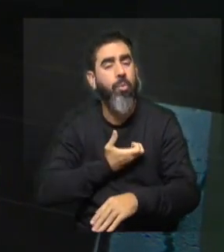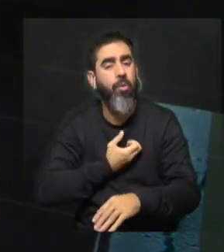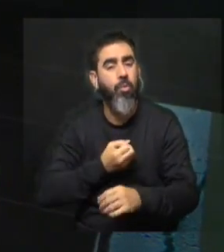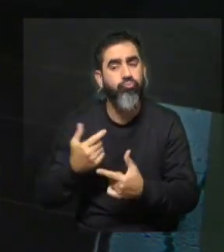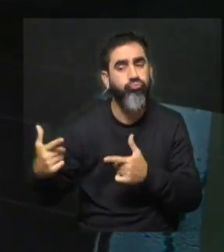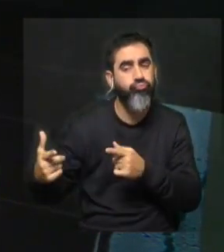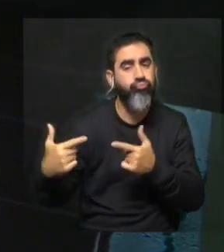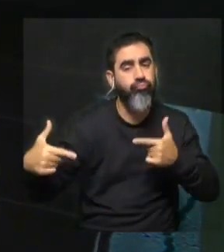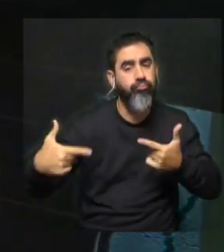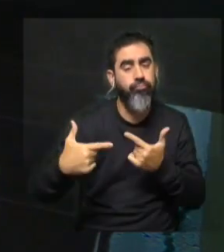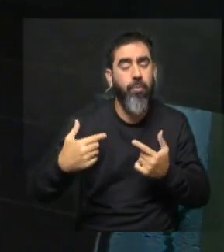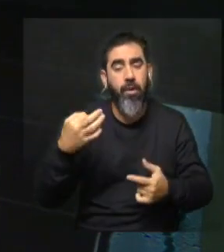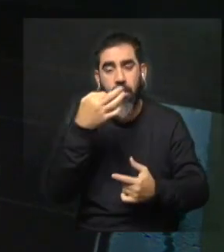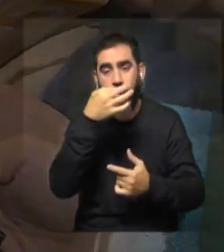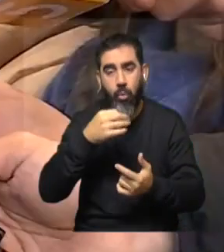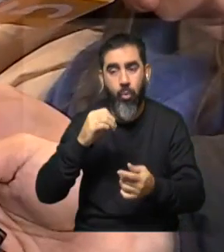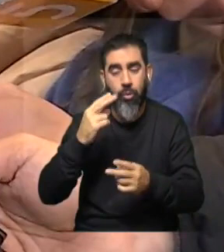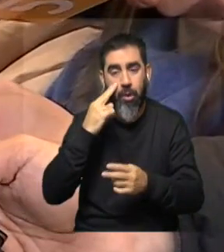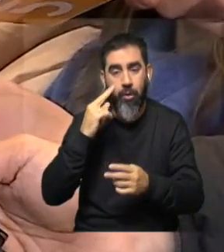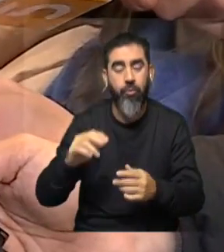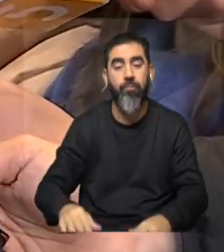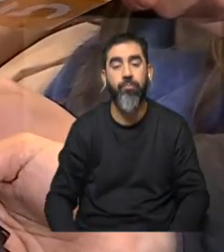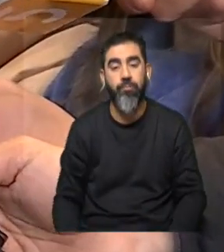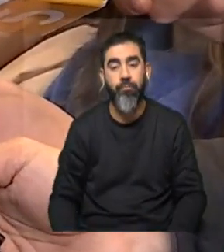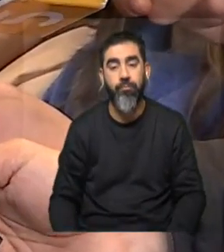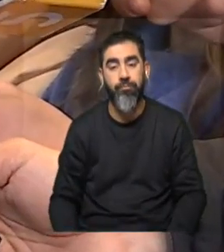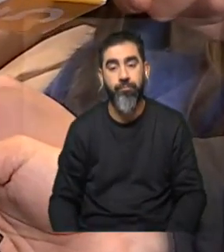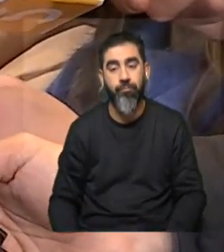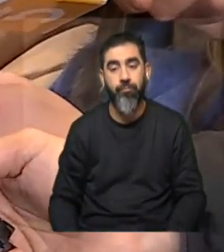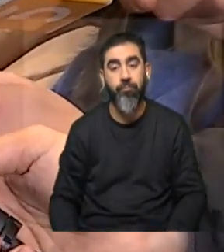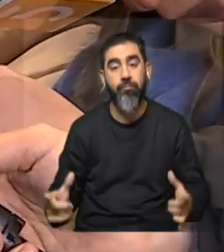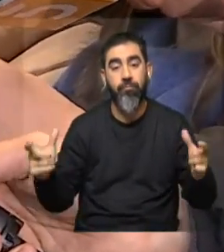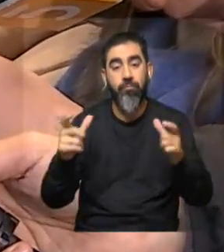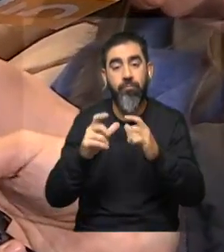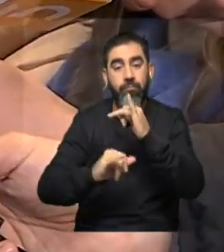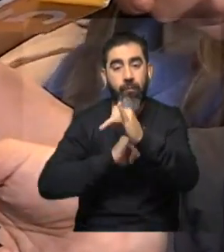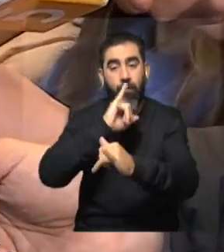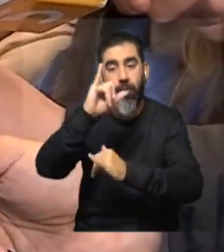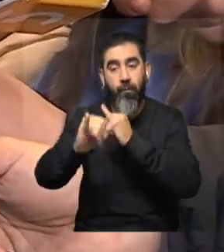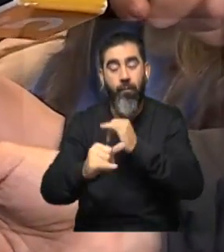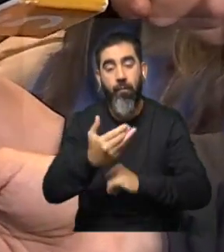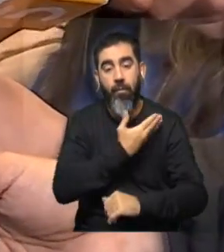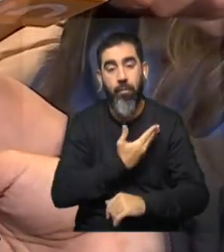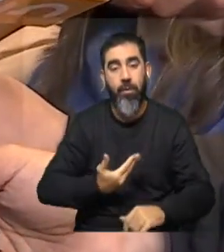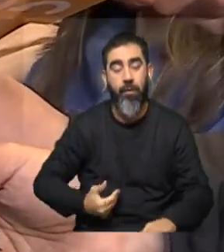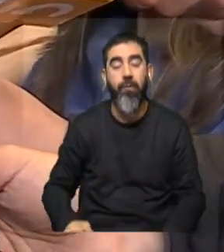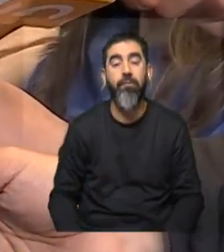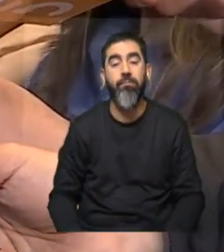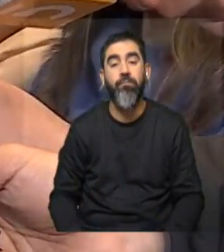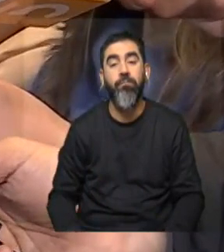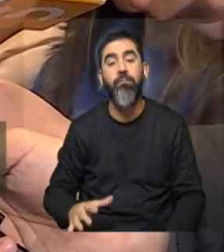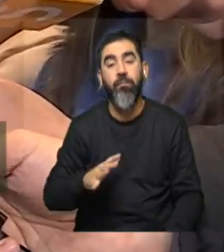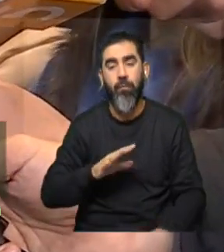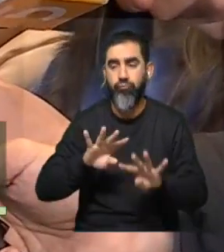al combate al narcotráfico ha sido una reunión informativa el presidente tenemos